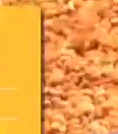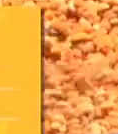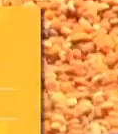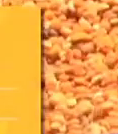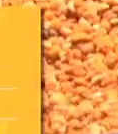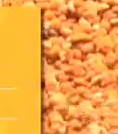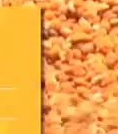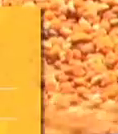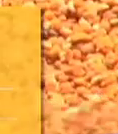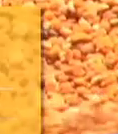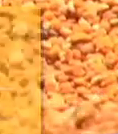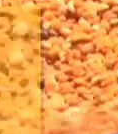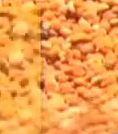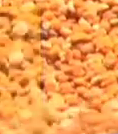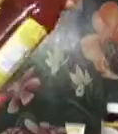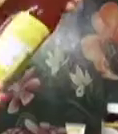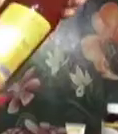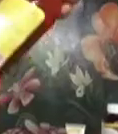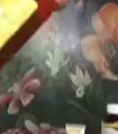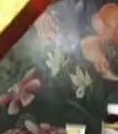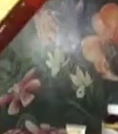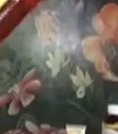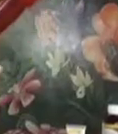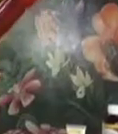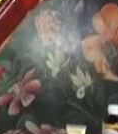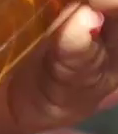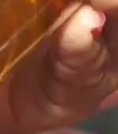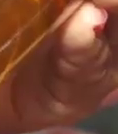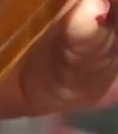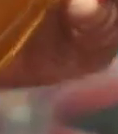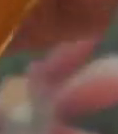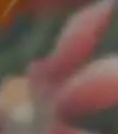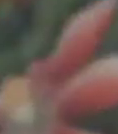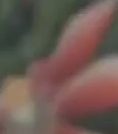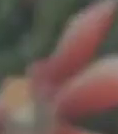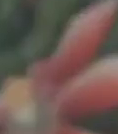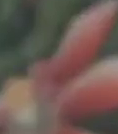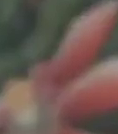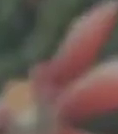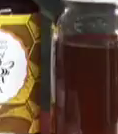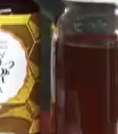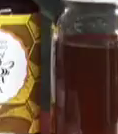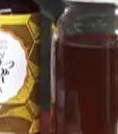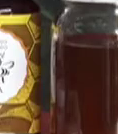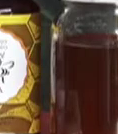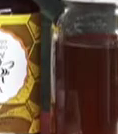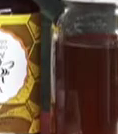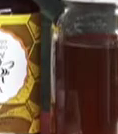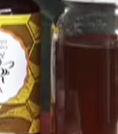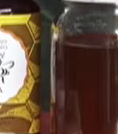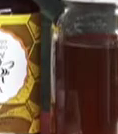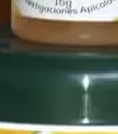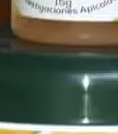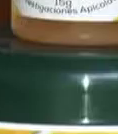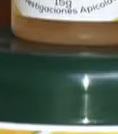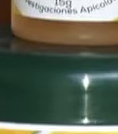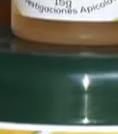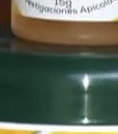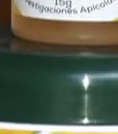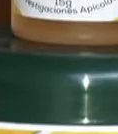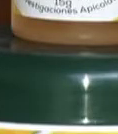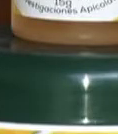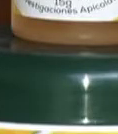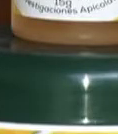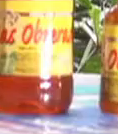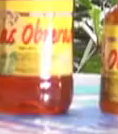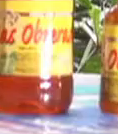Abeja a la Flor. Podrás degustar y adquirir miel de abejas y otros productos de alta calidad derivados de la colmena, que te ofrecen más de